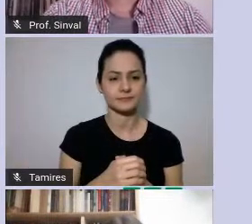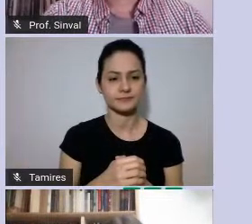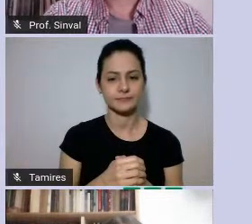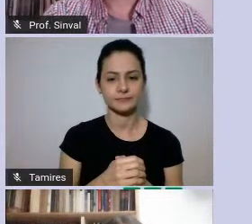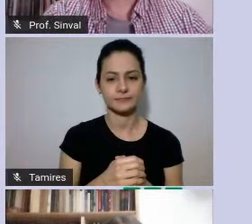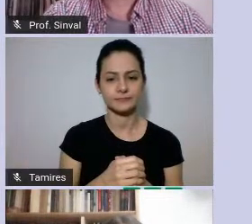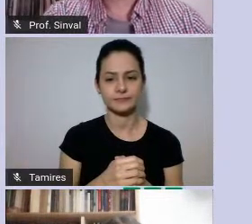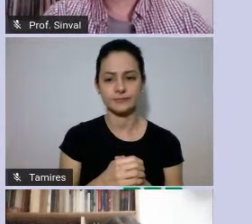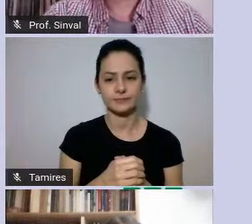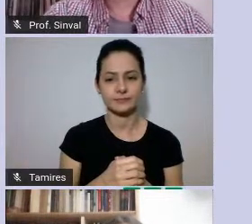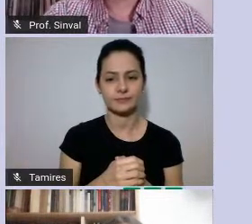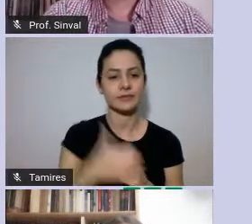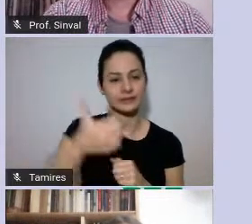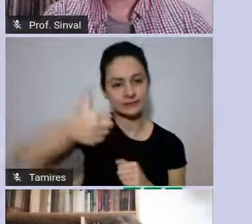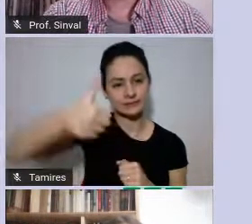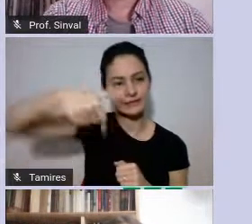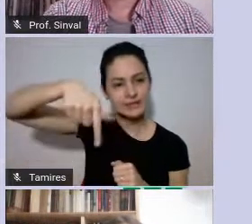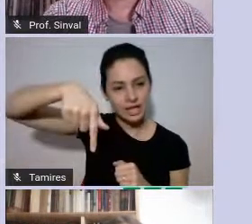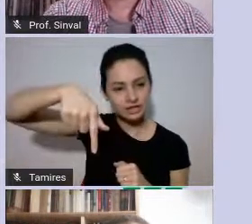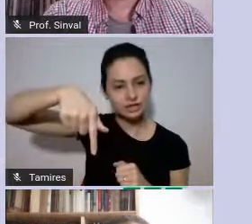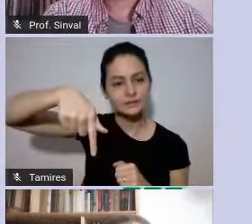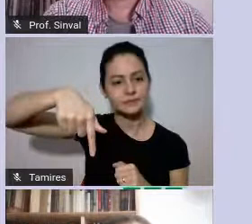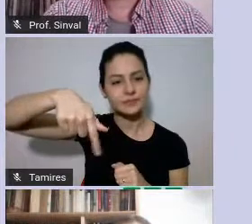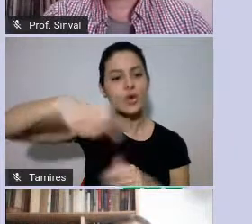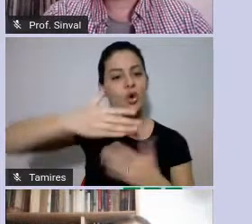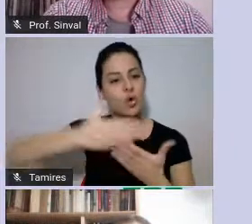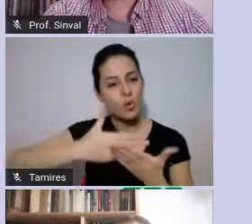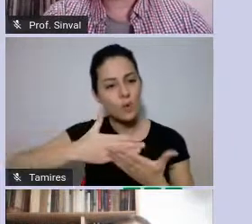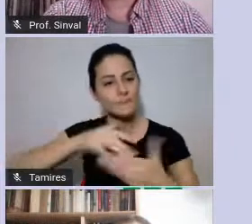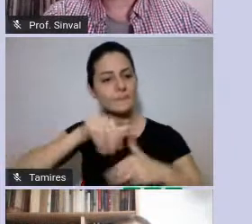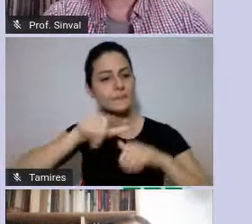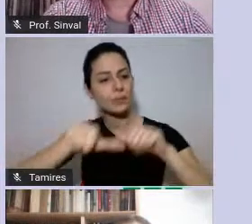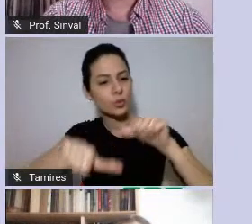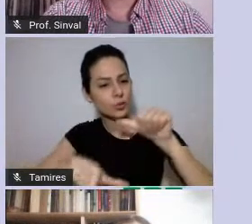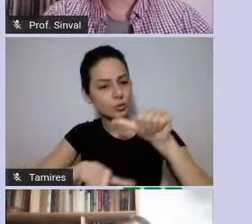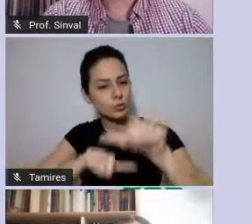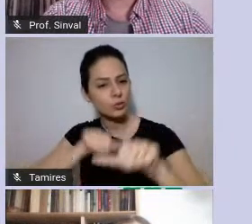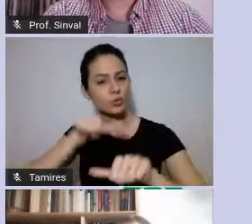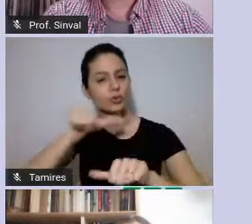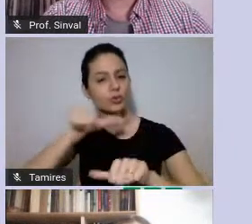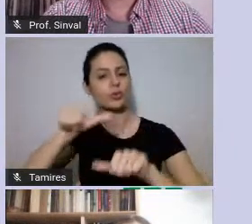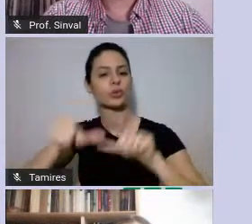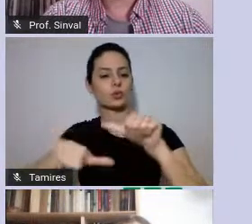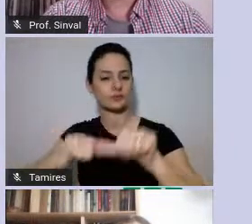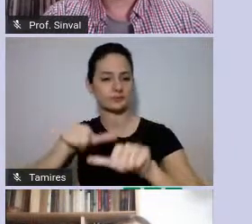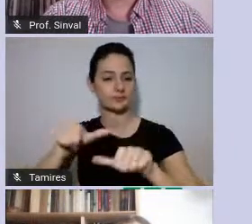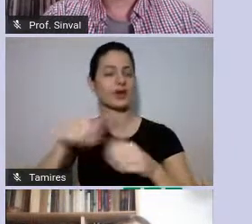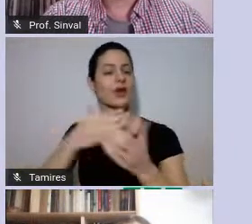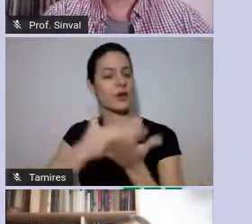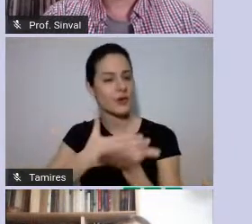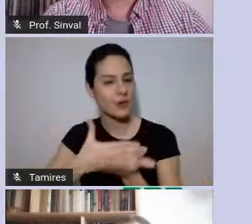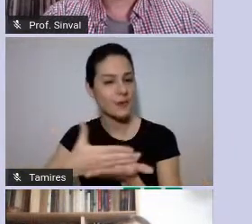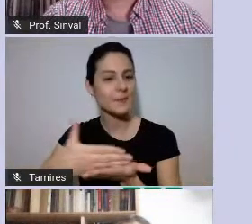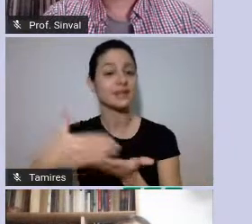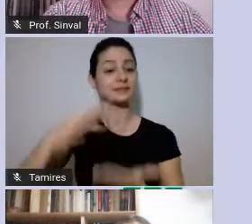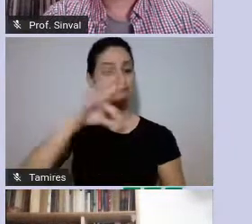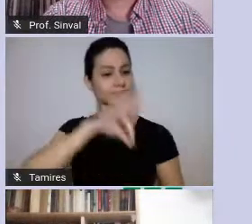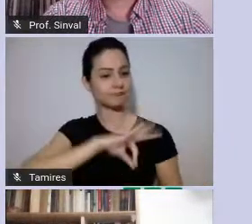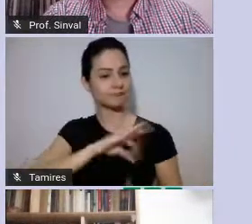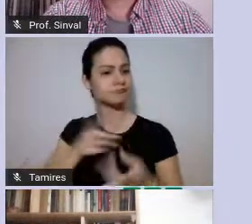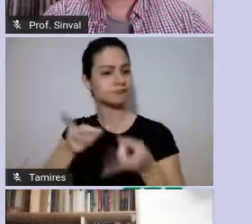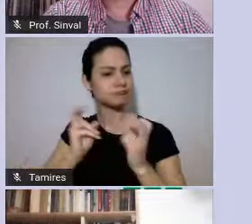ya en el siglo XVII esto empieza a modificarse y comienza a implementarse una renta sobre el